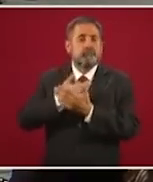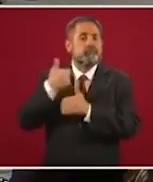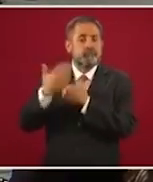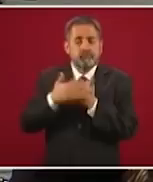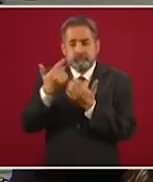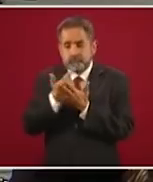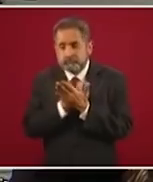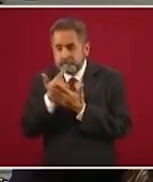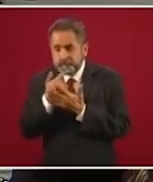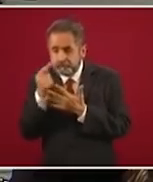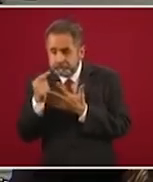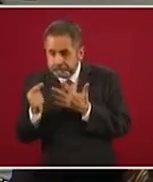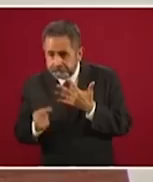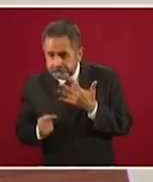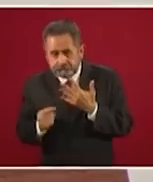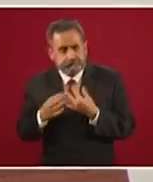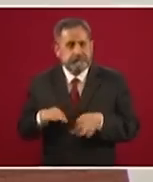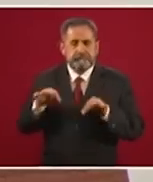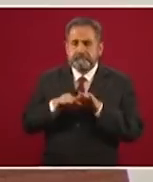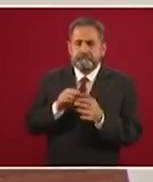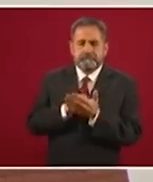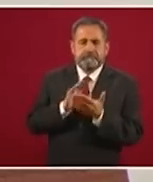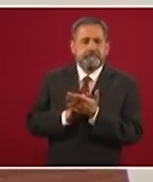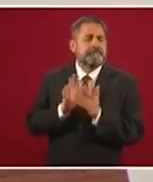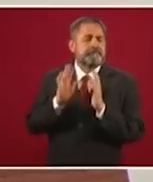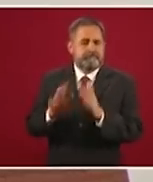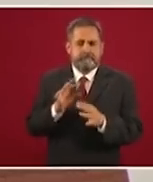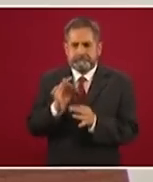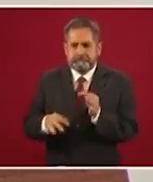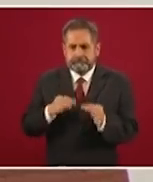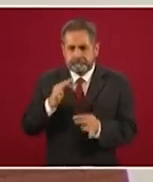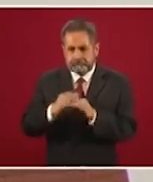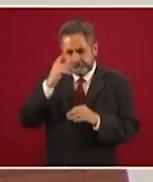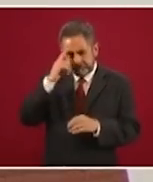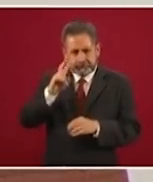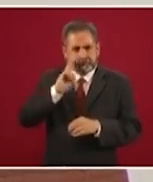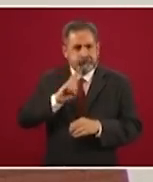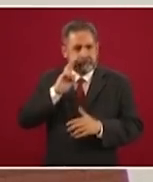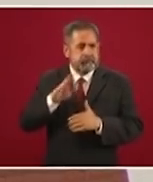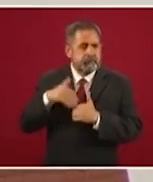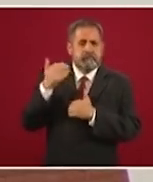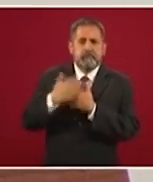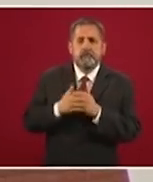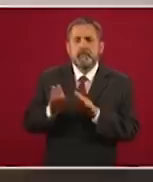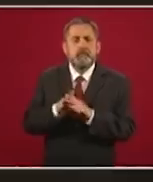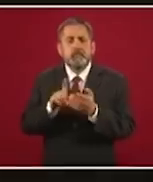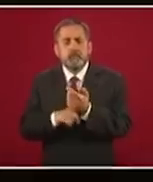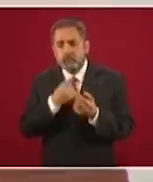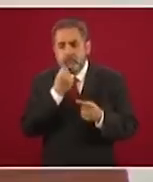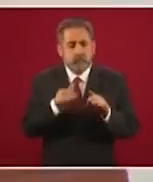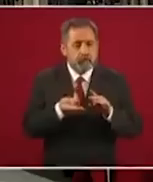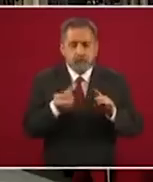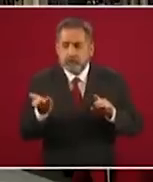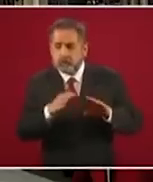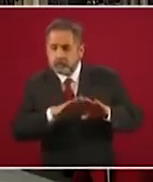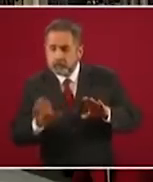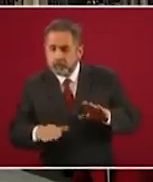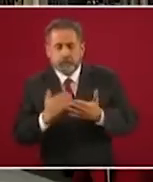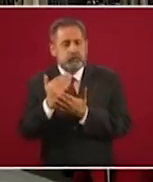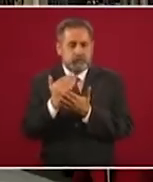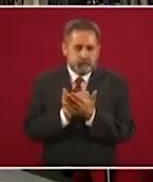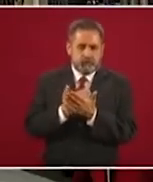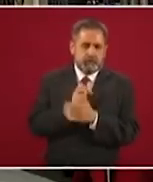tengamos preparada esa información para ver cómo tenemos el camino de la mortalidad infantil y, junto con ello, desde